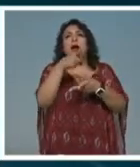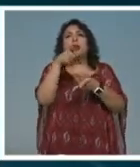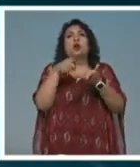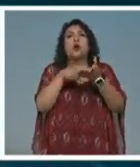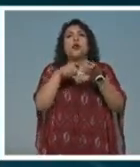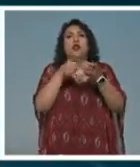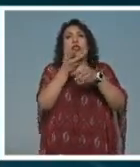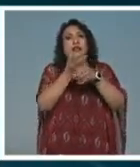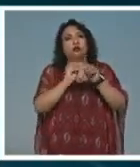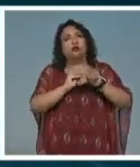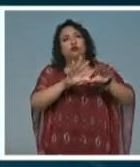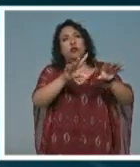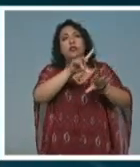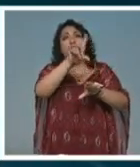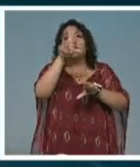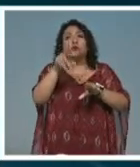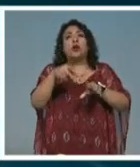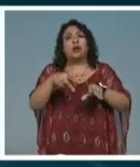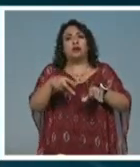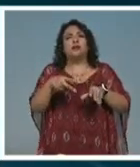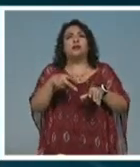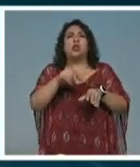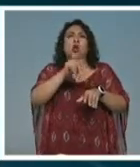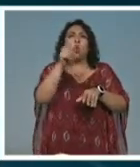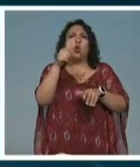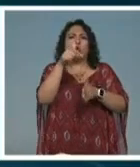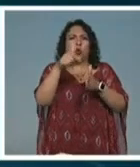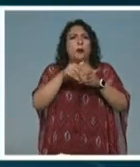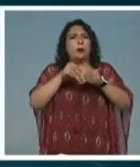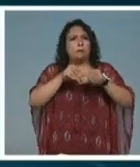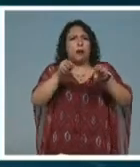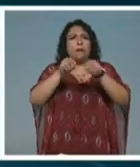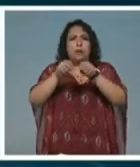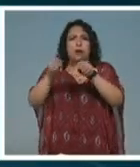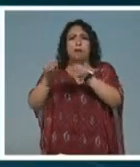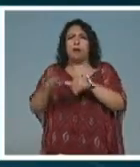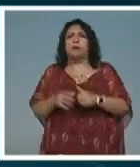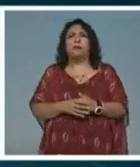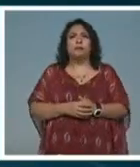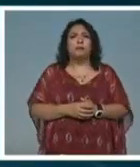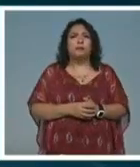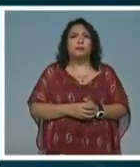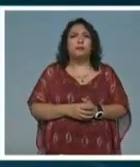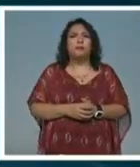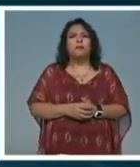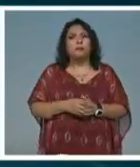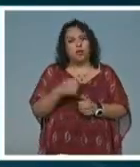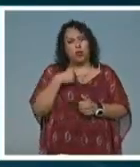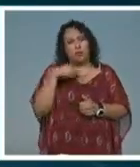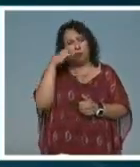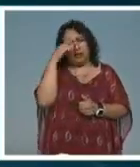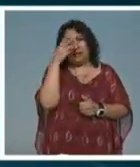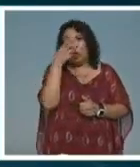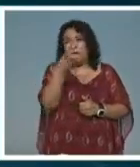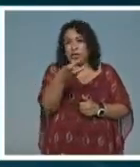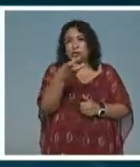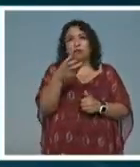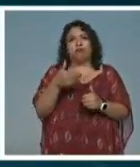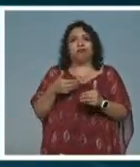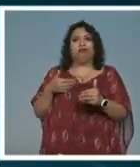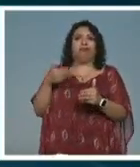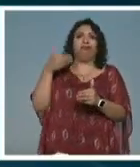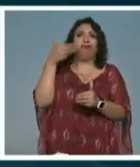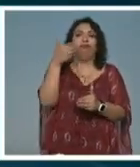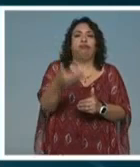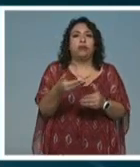Estados Unidos para luego ponerla disponible en otros territorios. Creo que ese es el siguiente gran paso, o